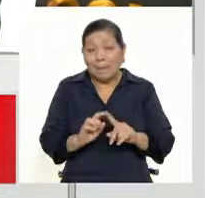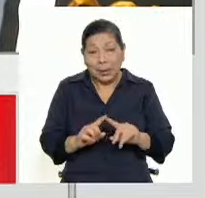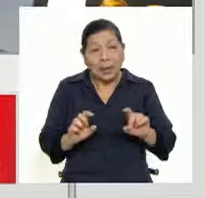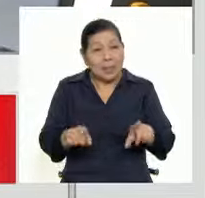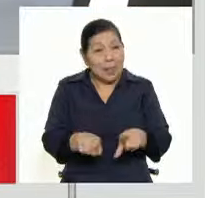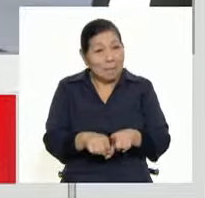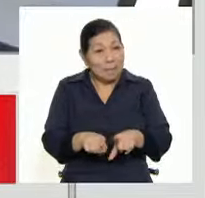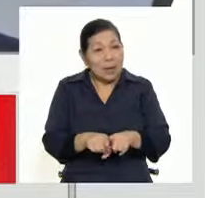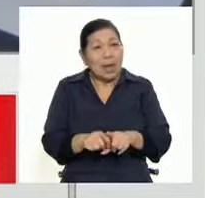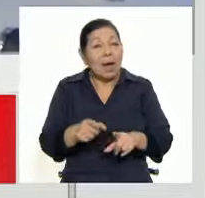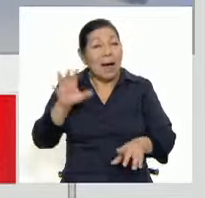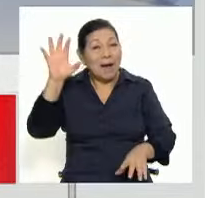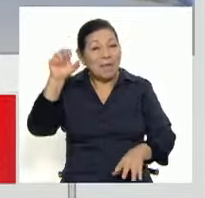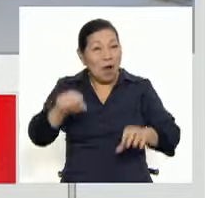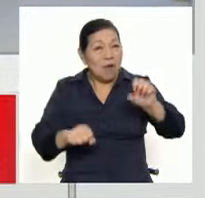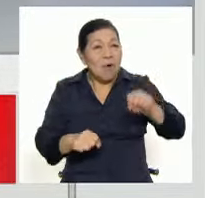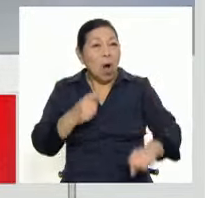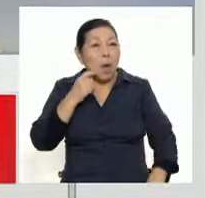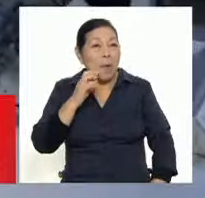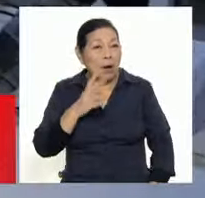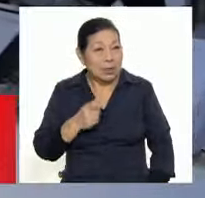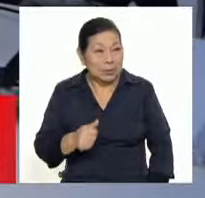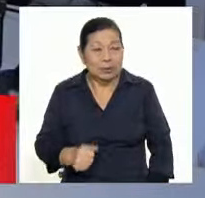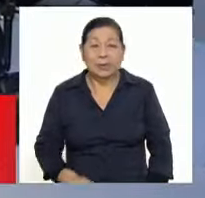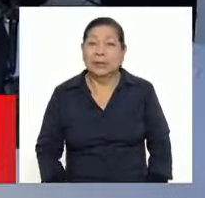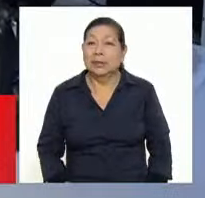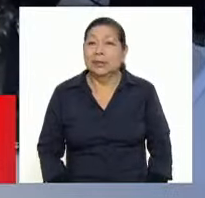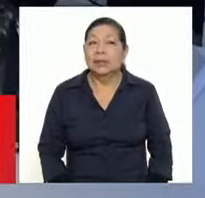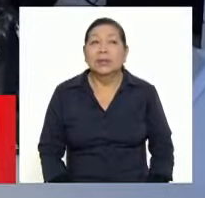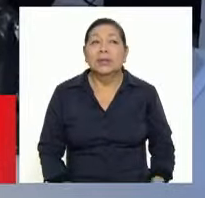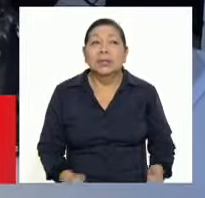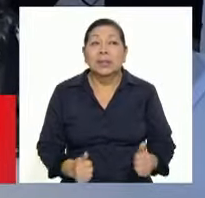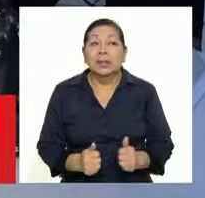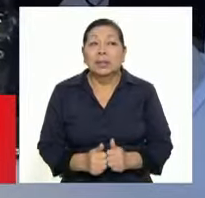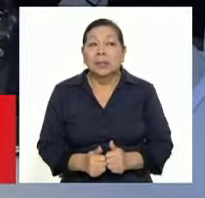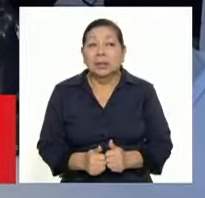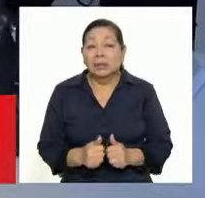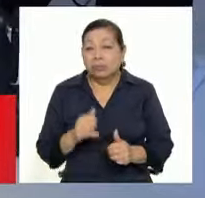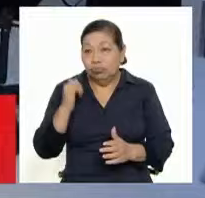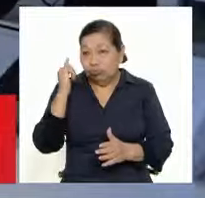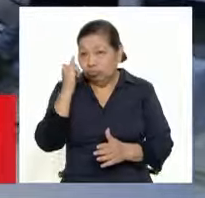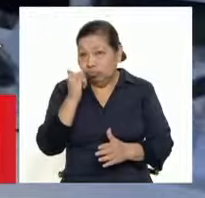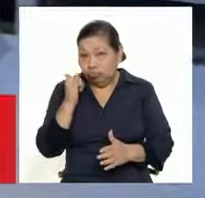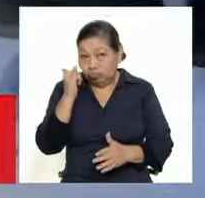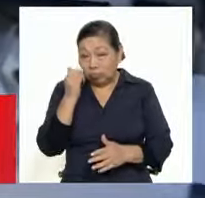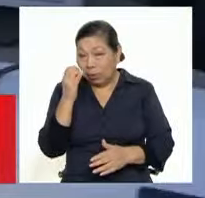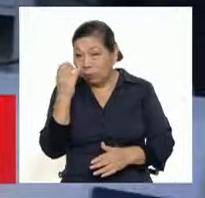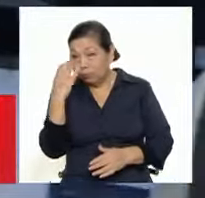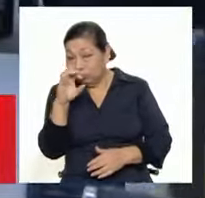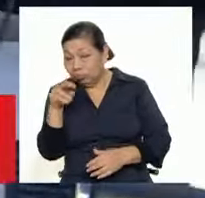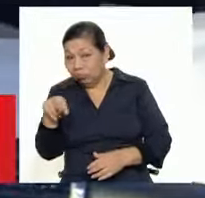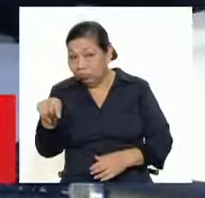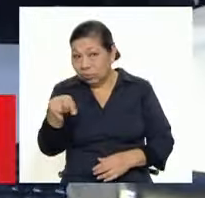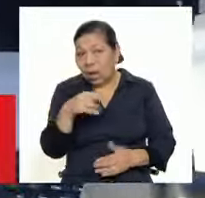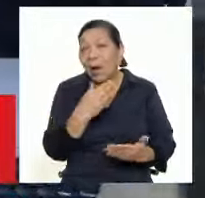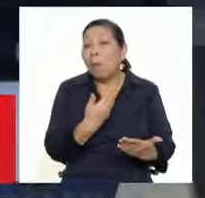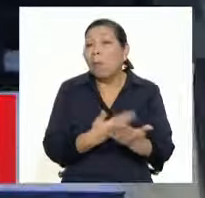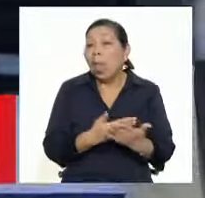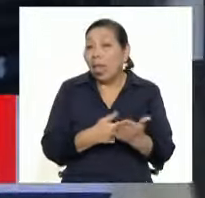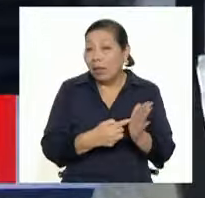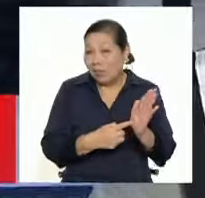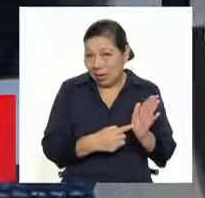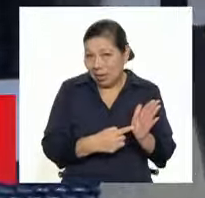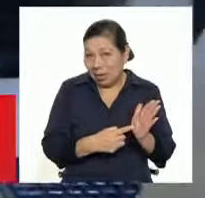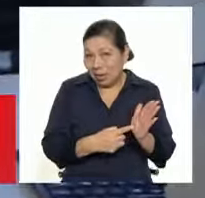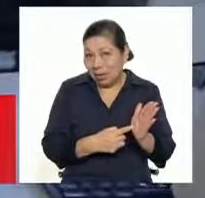y también de ubicación y captura de los delincuentes. Por eso que nosotros con la central de videocámaras es muy importante porque esto nos sirve como prueba, porque tenemos